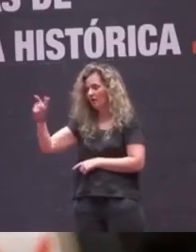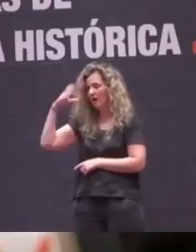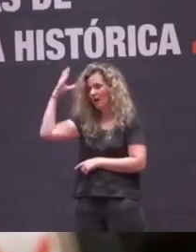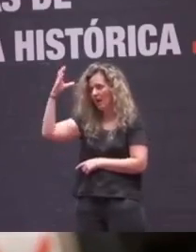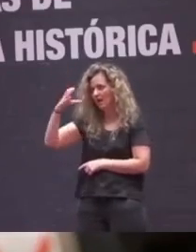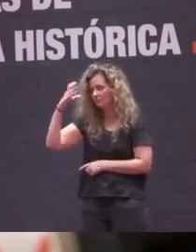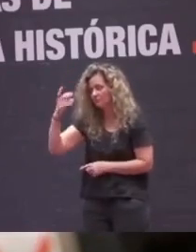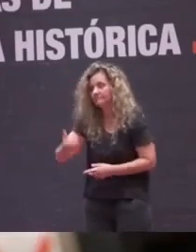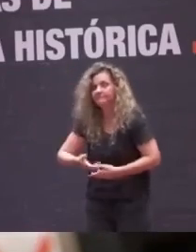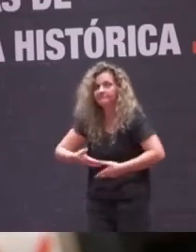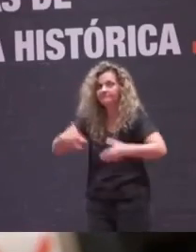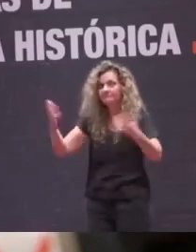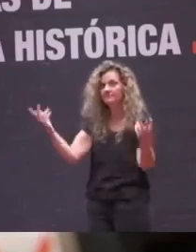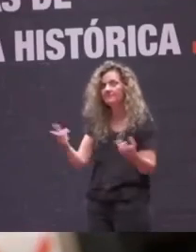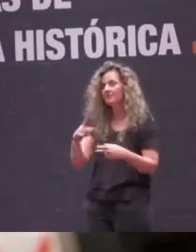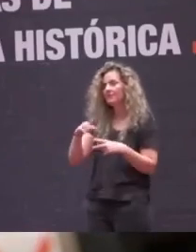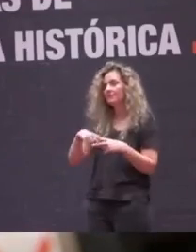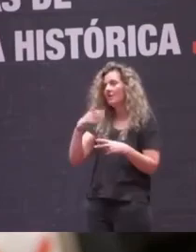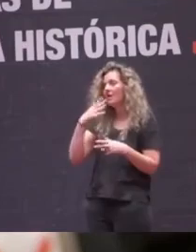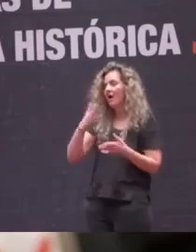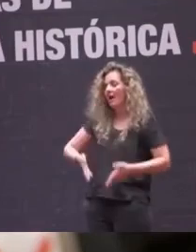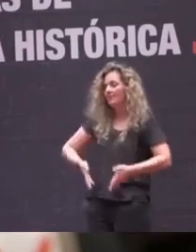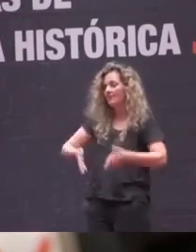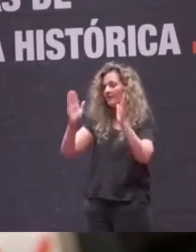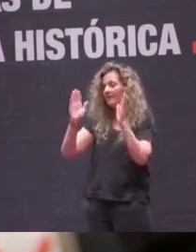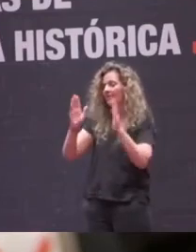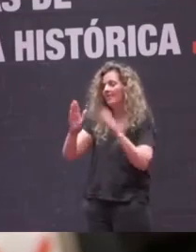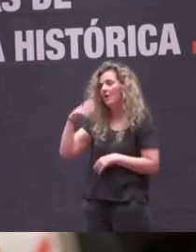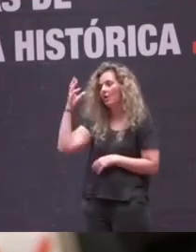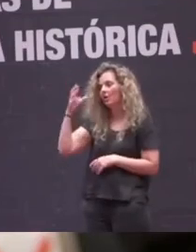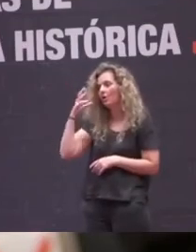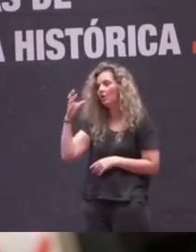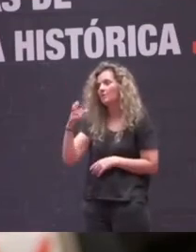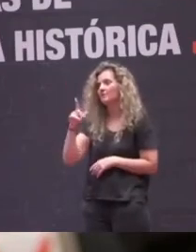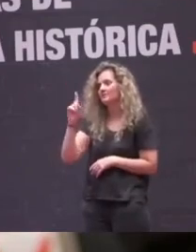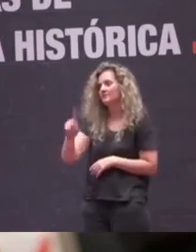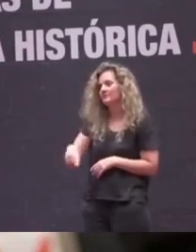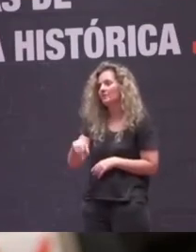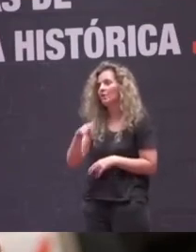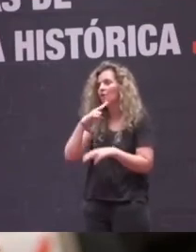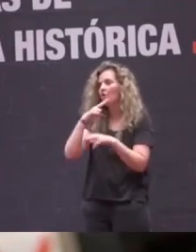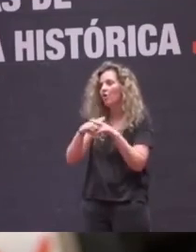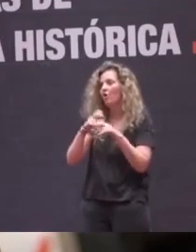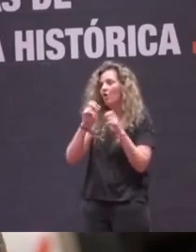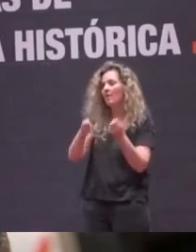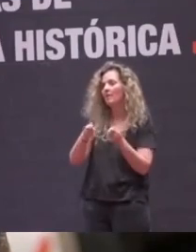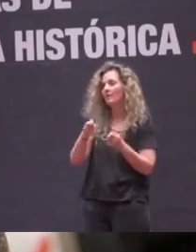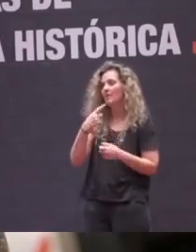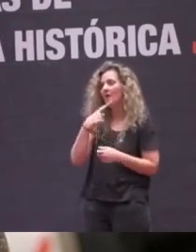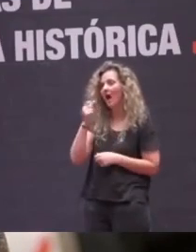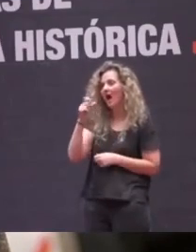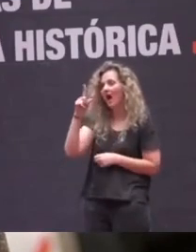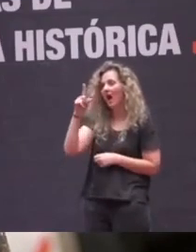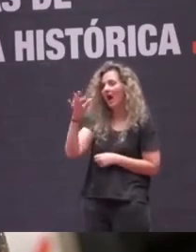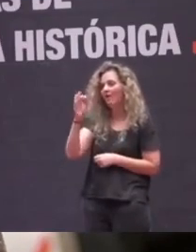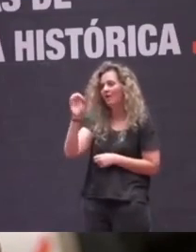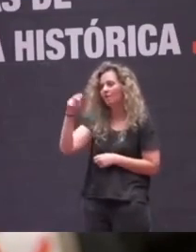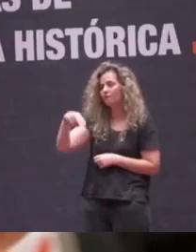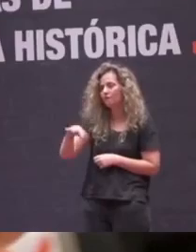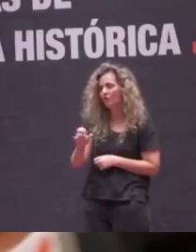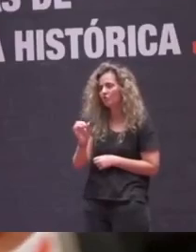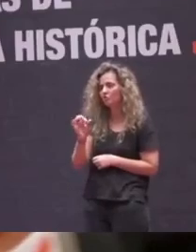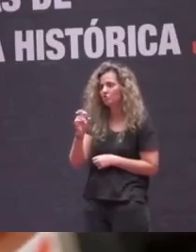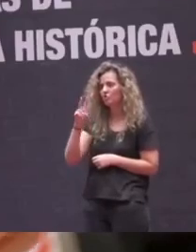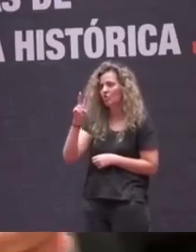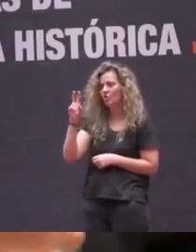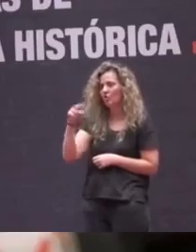Coruña, pues, as principais avenidas da Coruña, as dúas principais avenidas, levan o nome de Barría de la Maza, Alfonso Molina, e outra rúa para Sergio